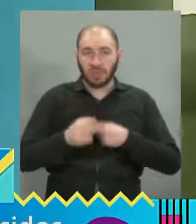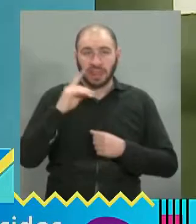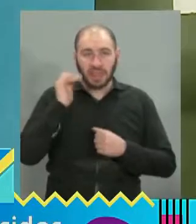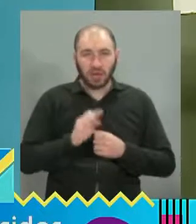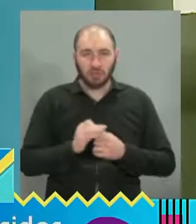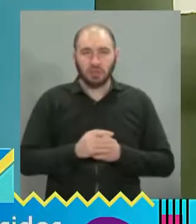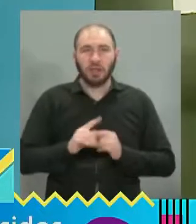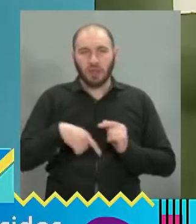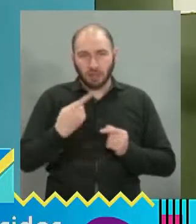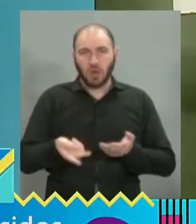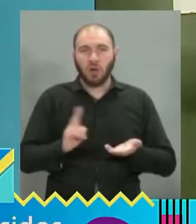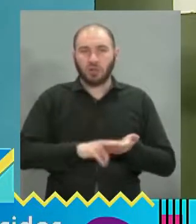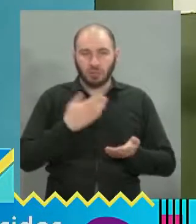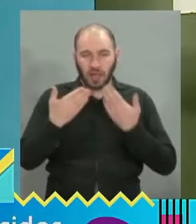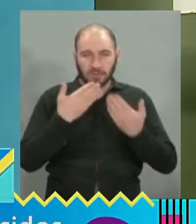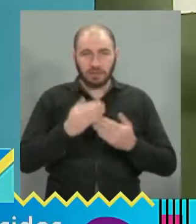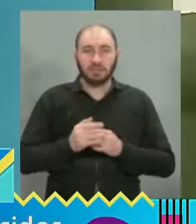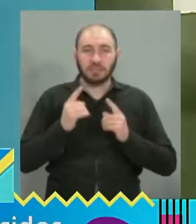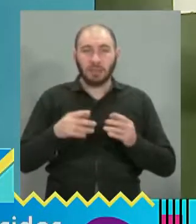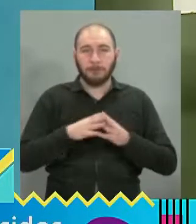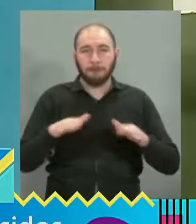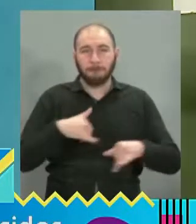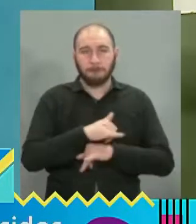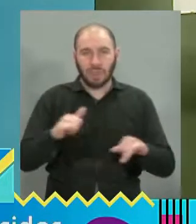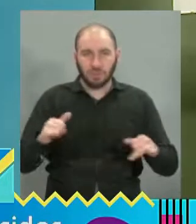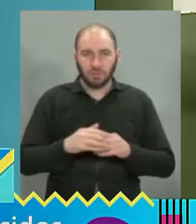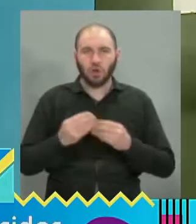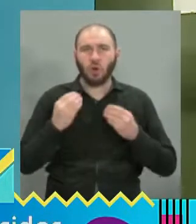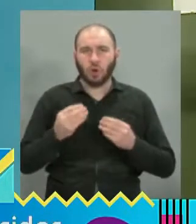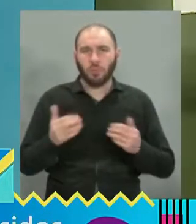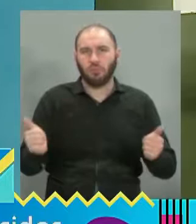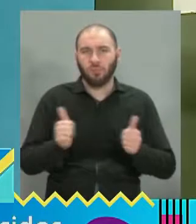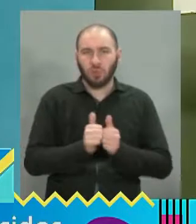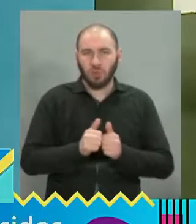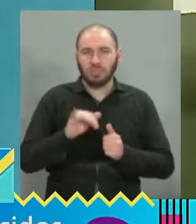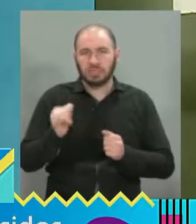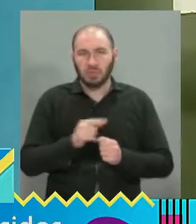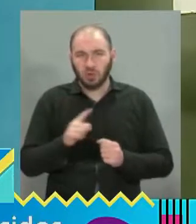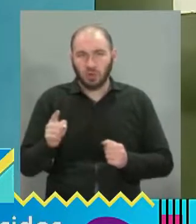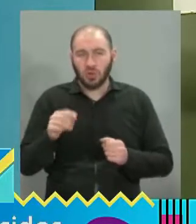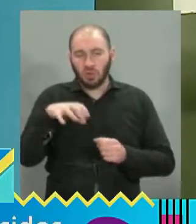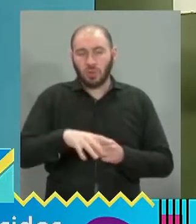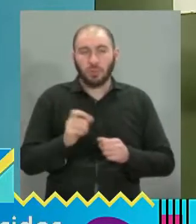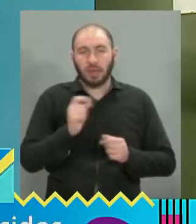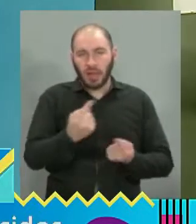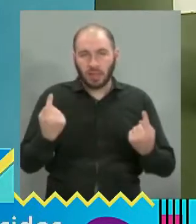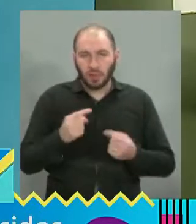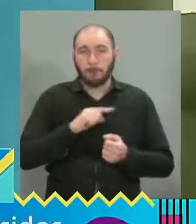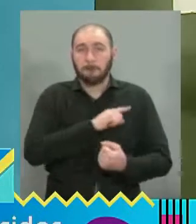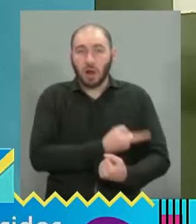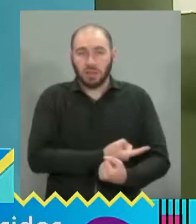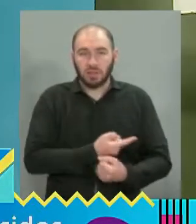hablaste de eso, lo vamos a volver a tocar. Y, por supuesto, los medios de comunicación. ¿Cómo están acompañando o no desde su posición de poder